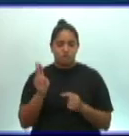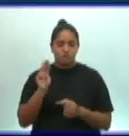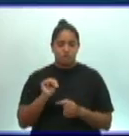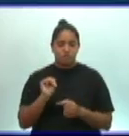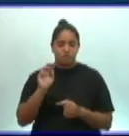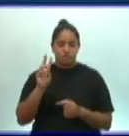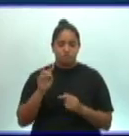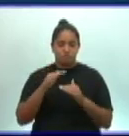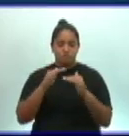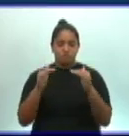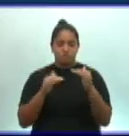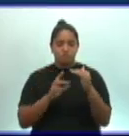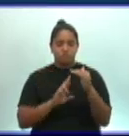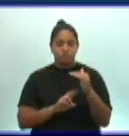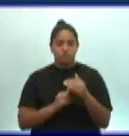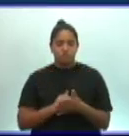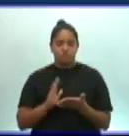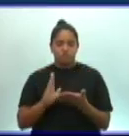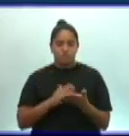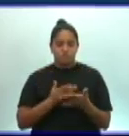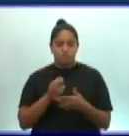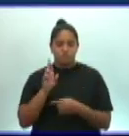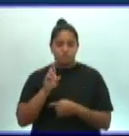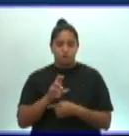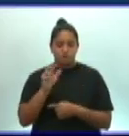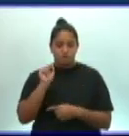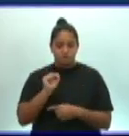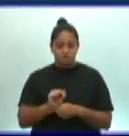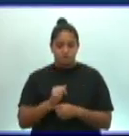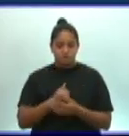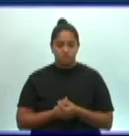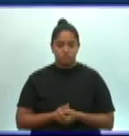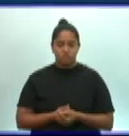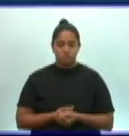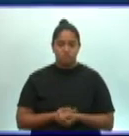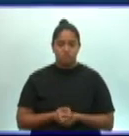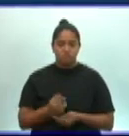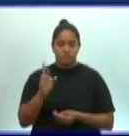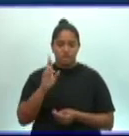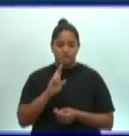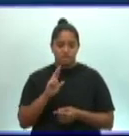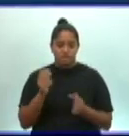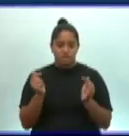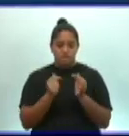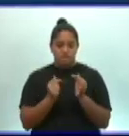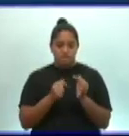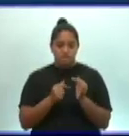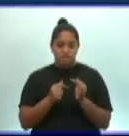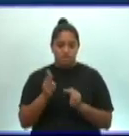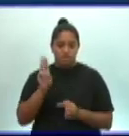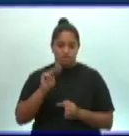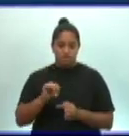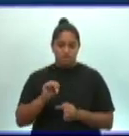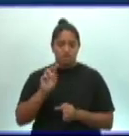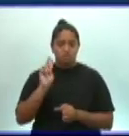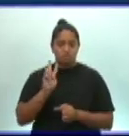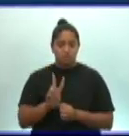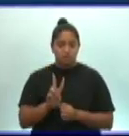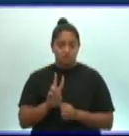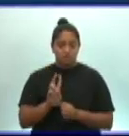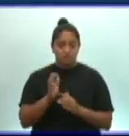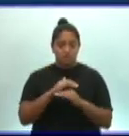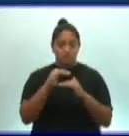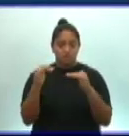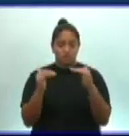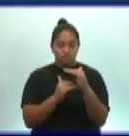sobre el radio. Despejando el radio de esta expresión, me quedaría entonces que el radio de esa trayectoria circular que describe la